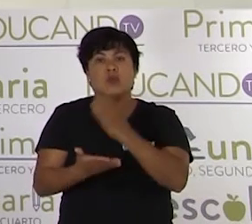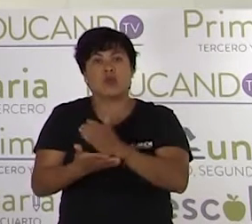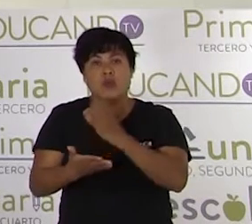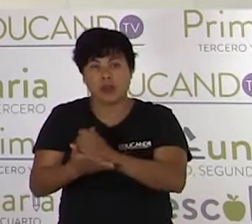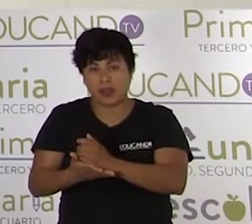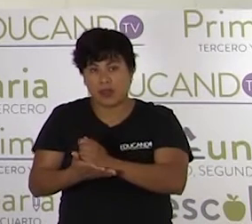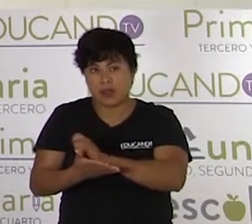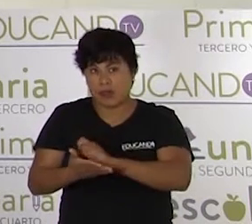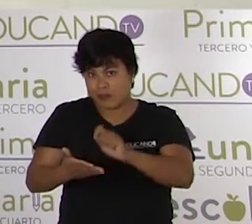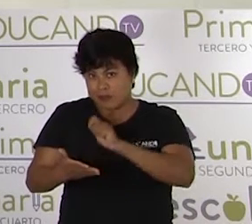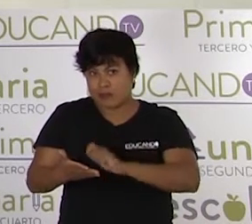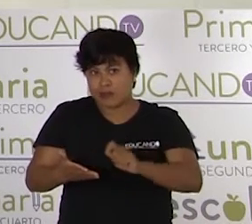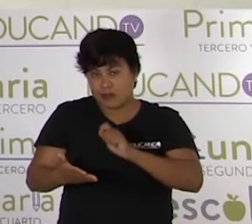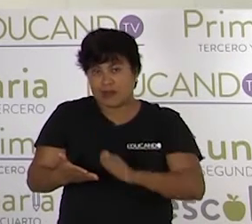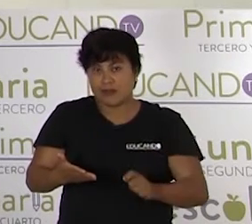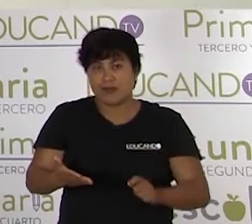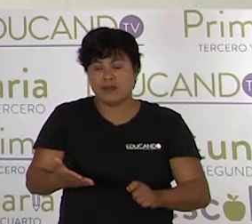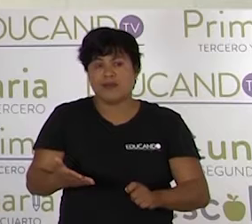libreta